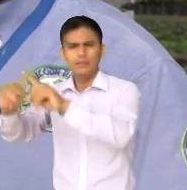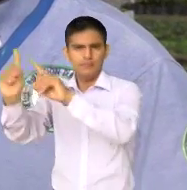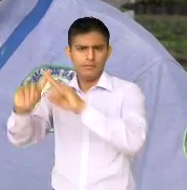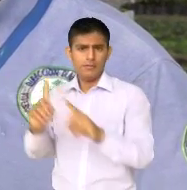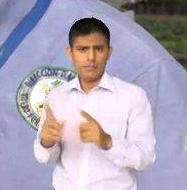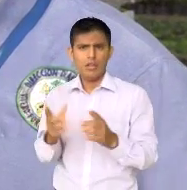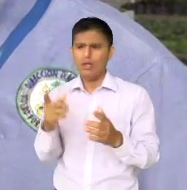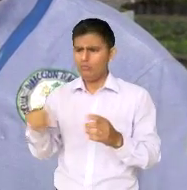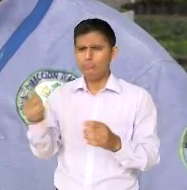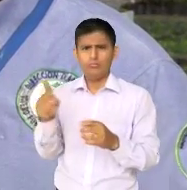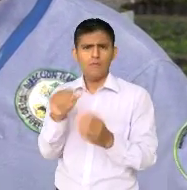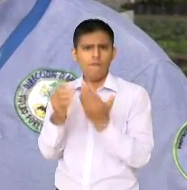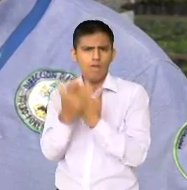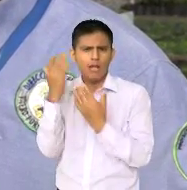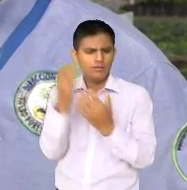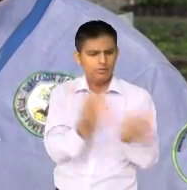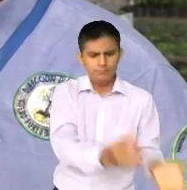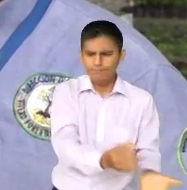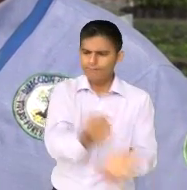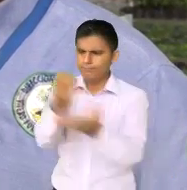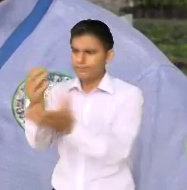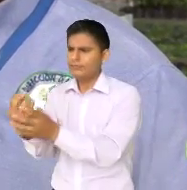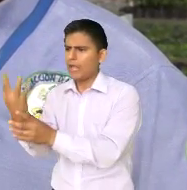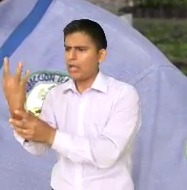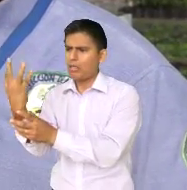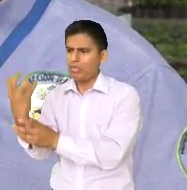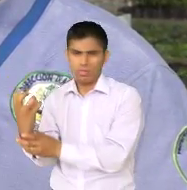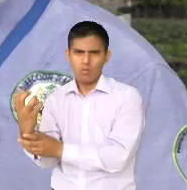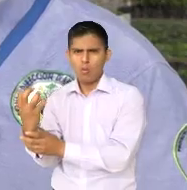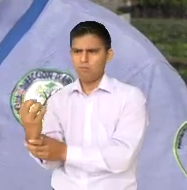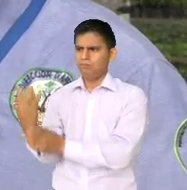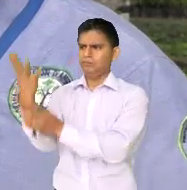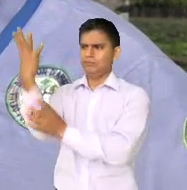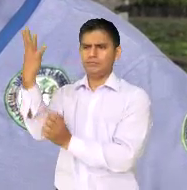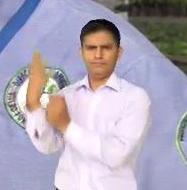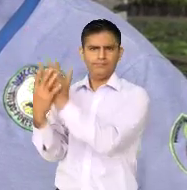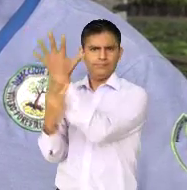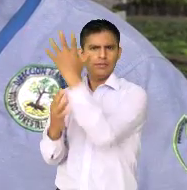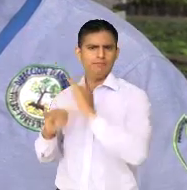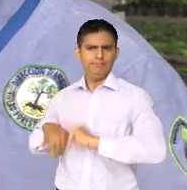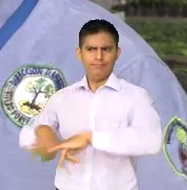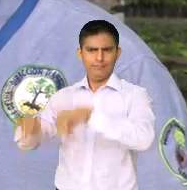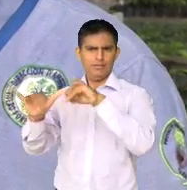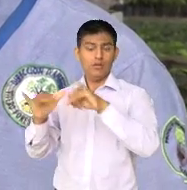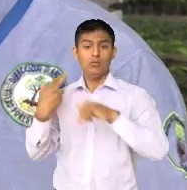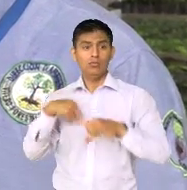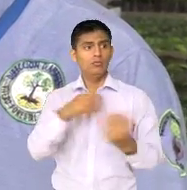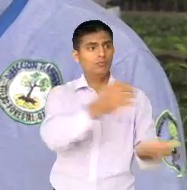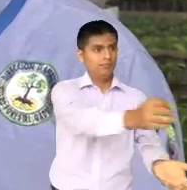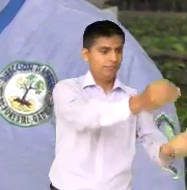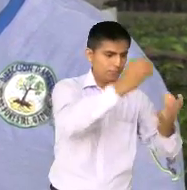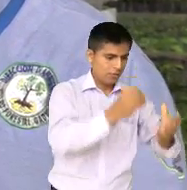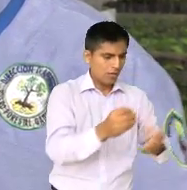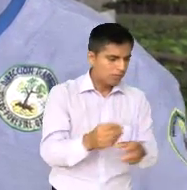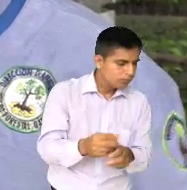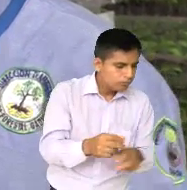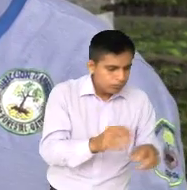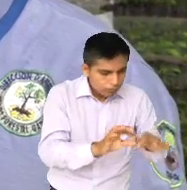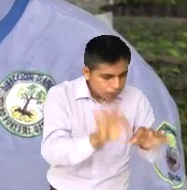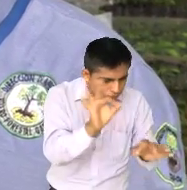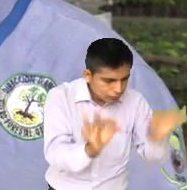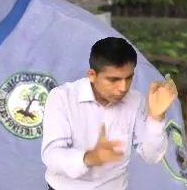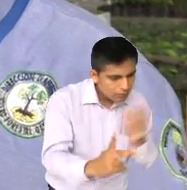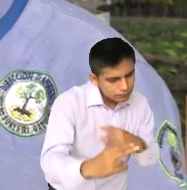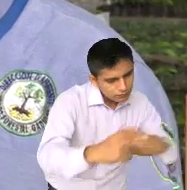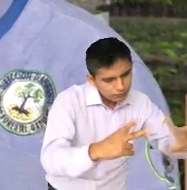más que especies que se adaptan a nuestro y también nosotros aquí bueno el momento que ingresan al vivero le hacemos un tratamiento